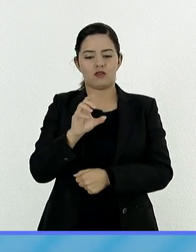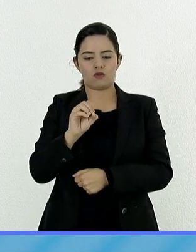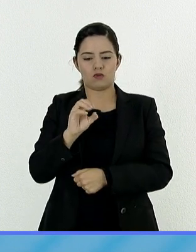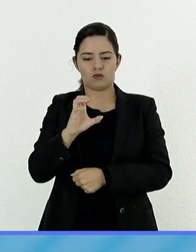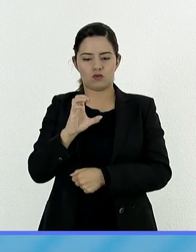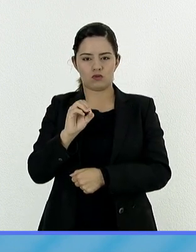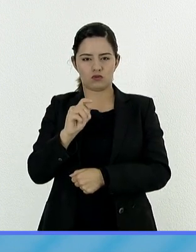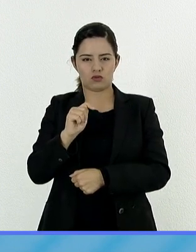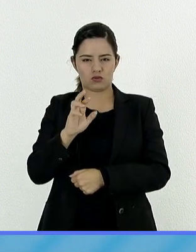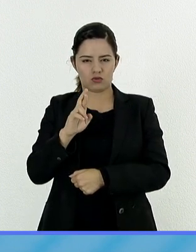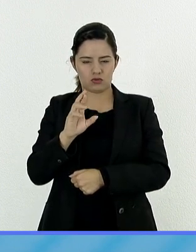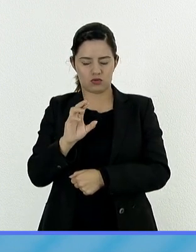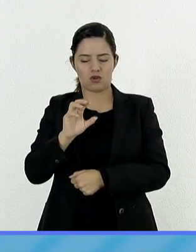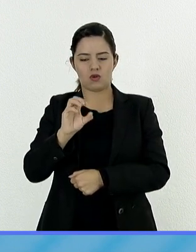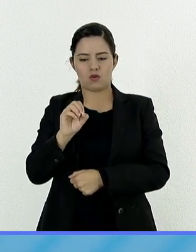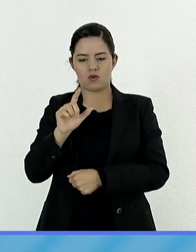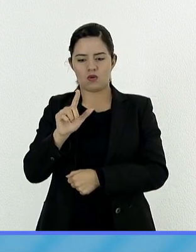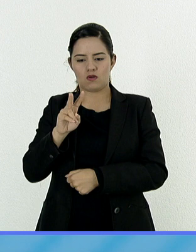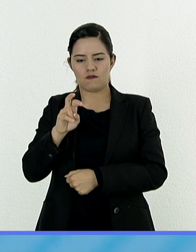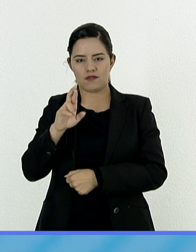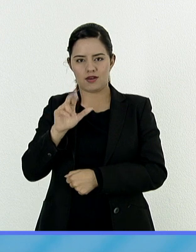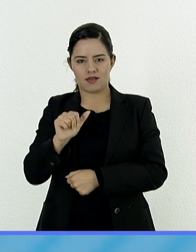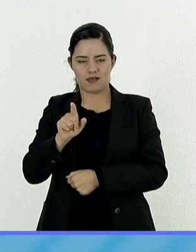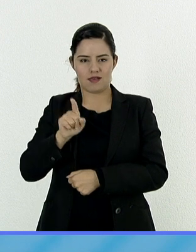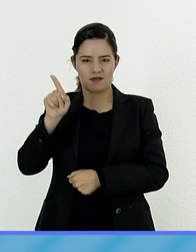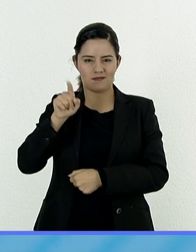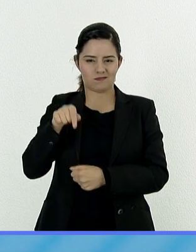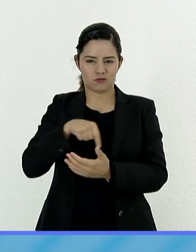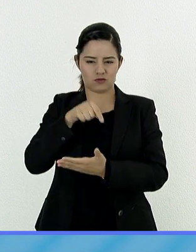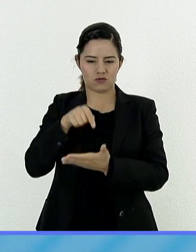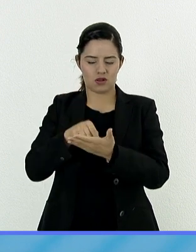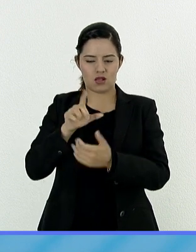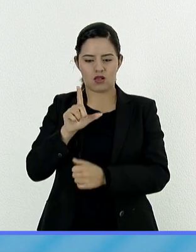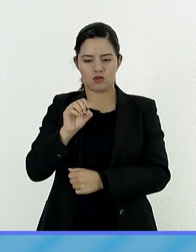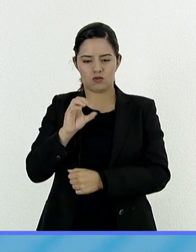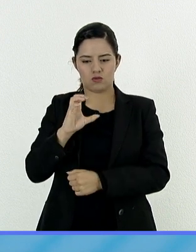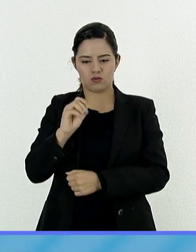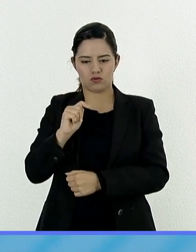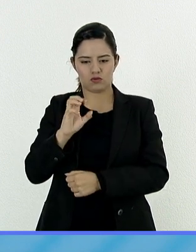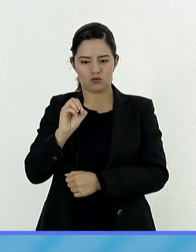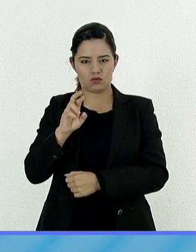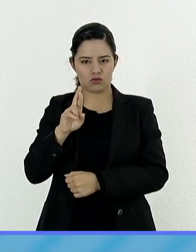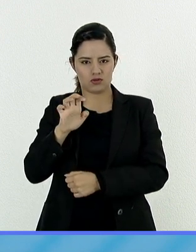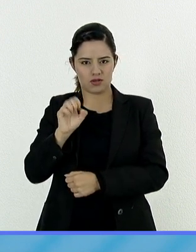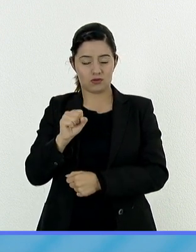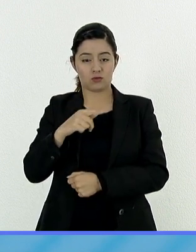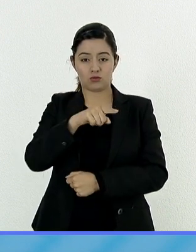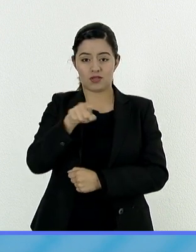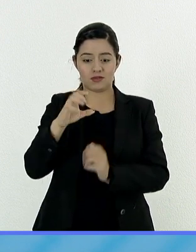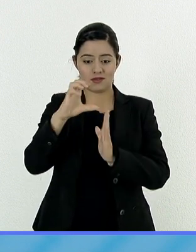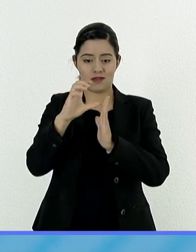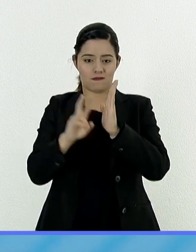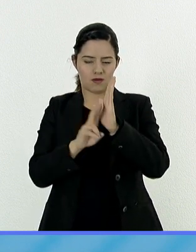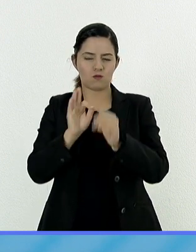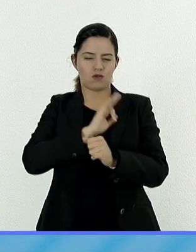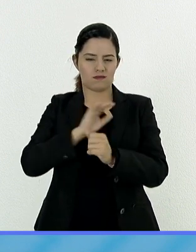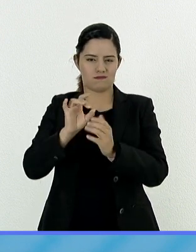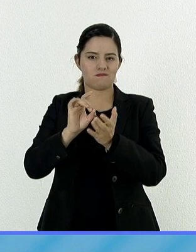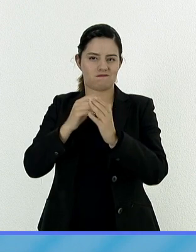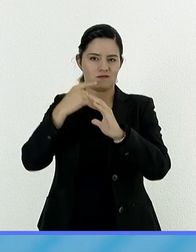colonia pueden enviar su currículum y su portafolio de trabajo al correo que está apareciendo en nuestras pantallas